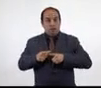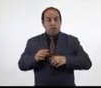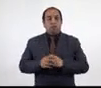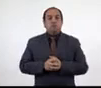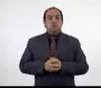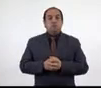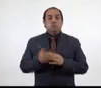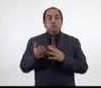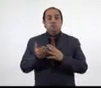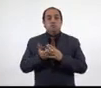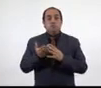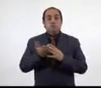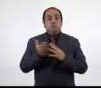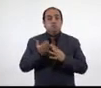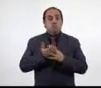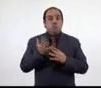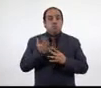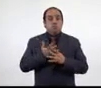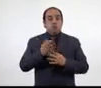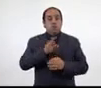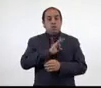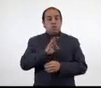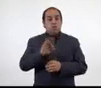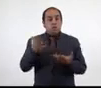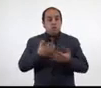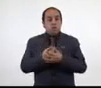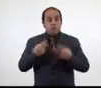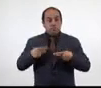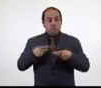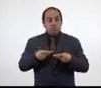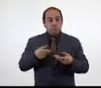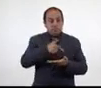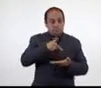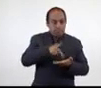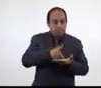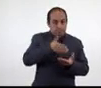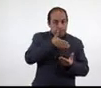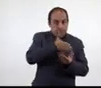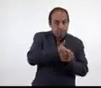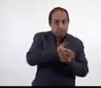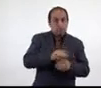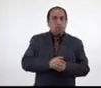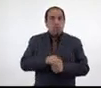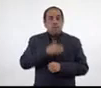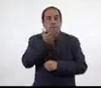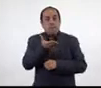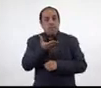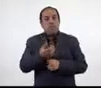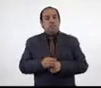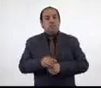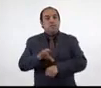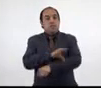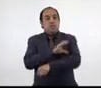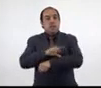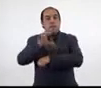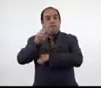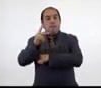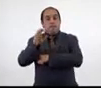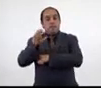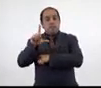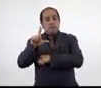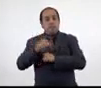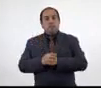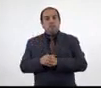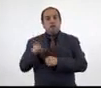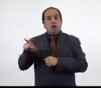ya con la gente en el sitio, vamos a poder hacer una solicitud de energía al PCL que está en